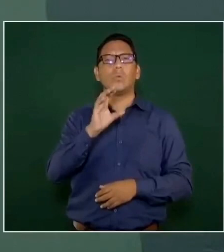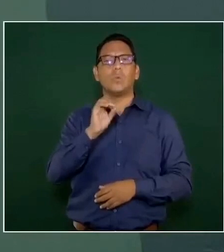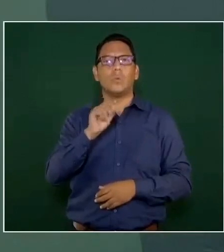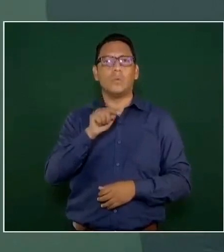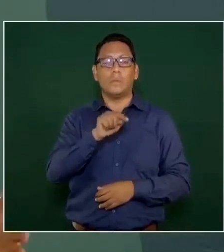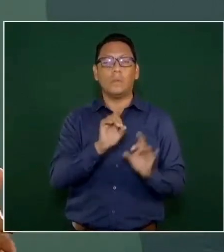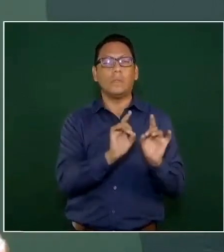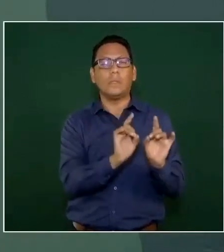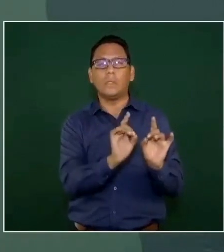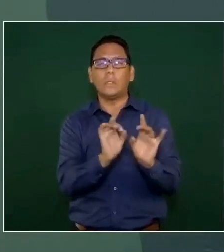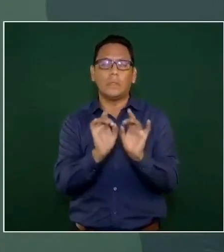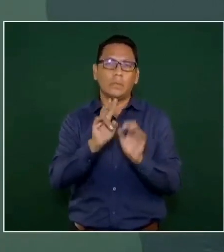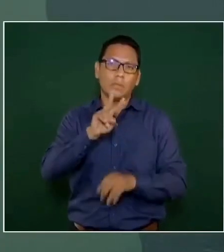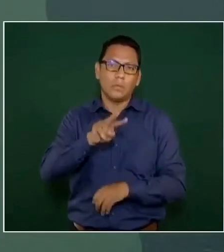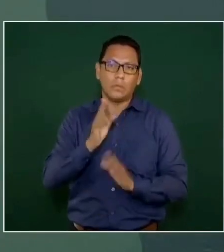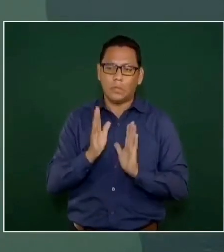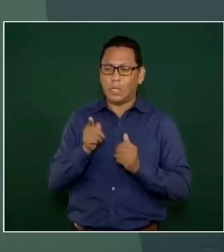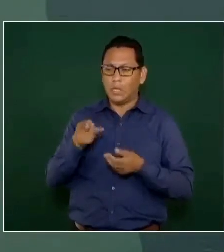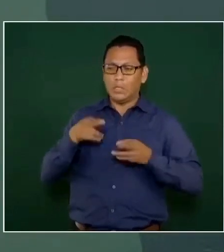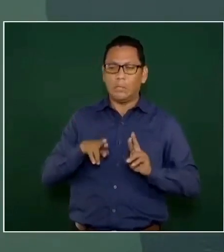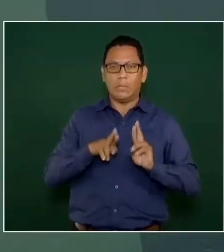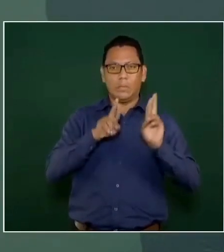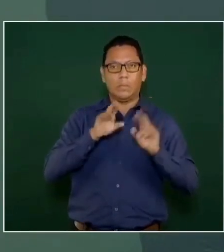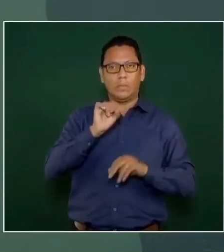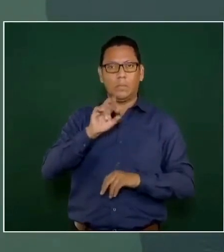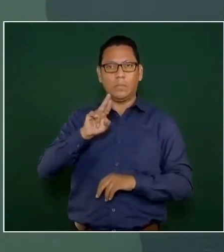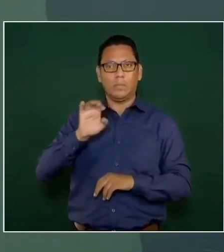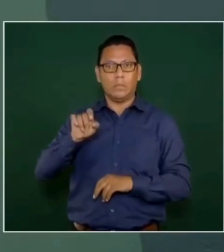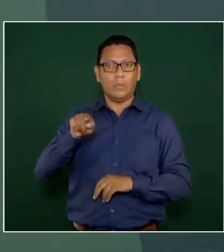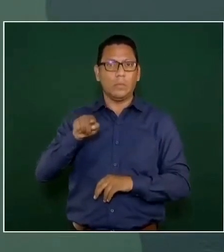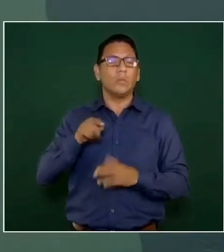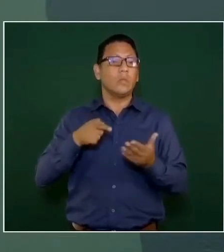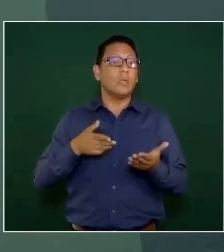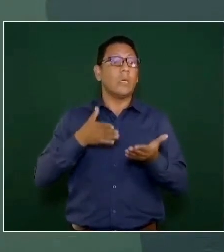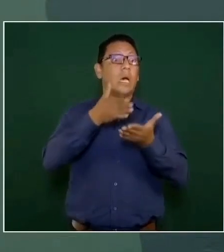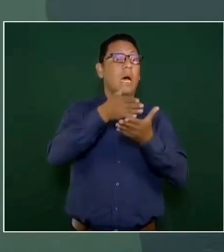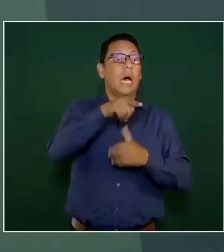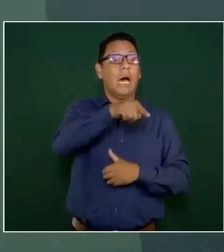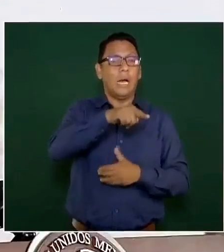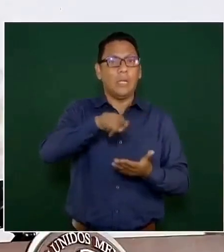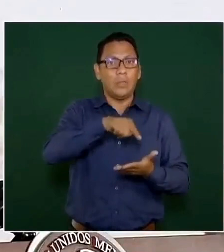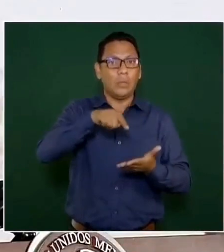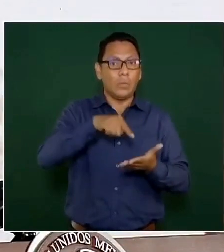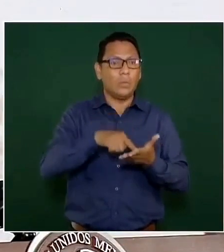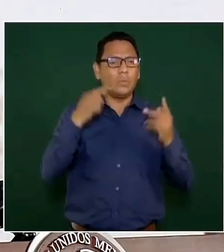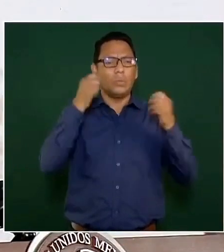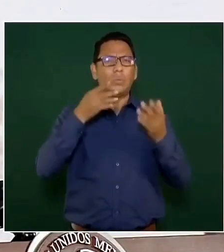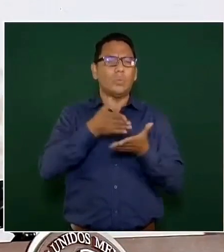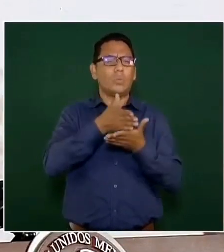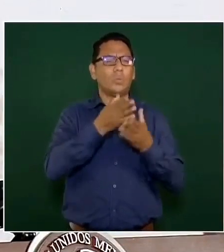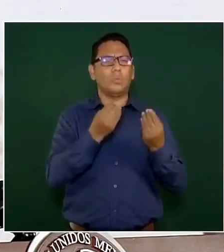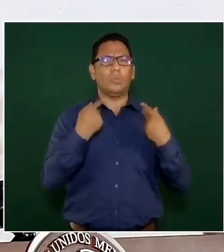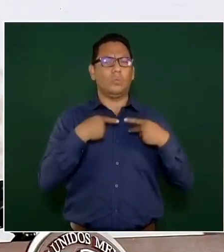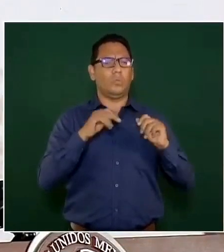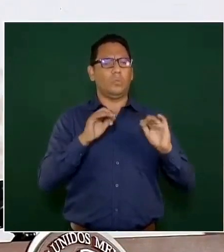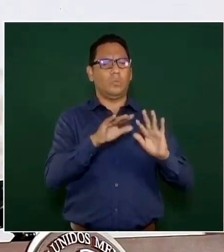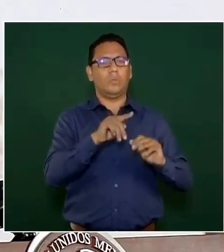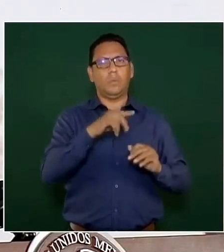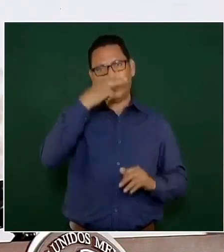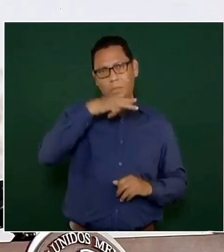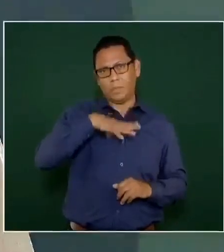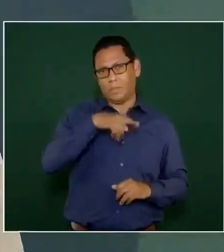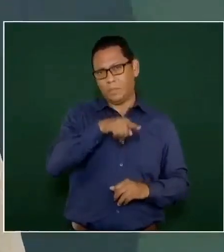el canciller, por ser uno de los principales destinos turísticos del Perú. Así que bueno, conforme a